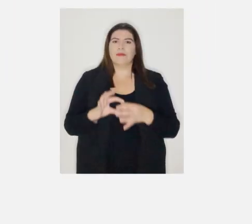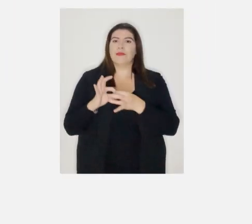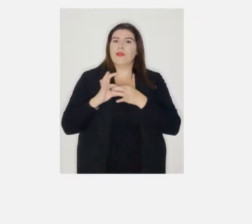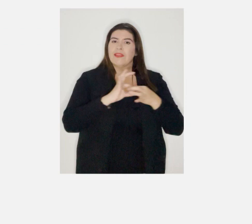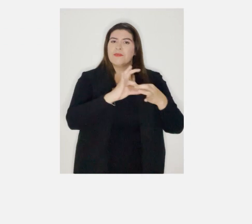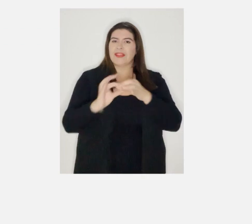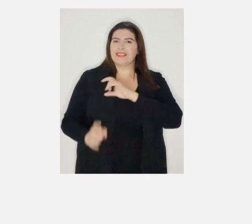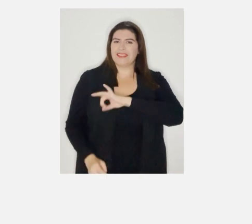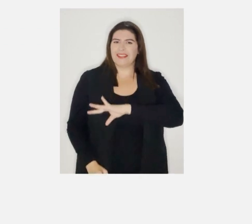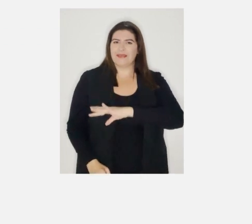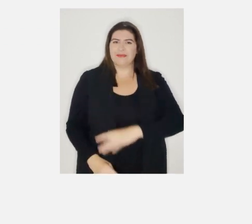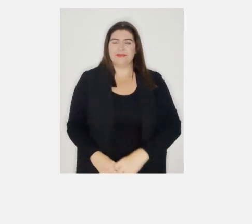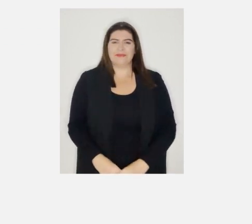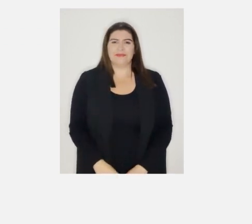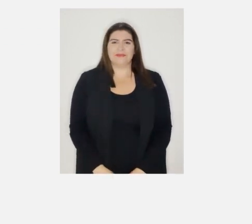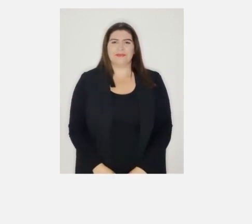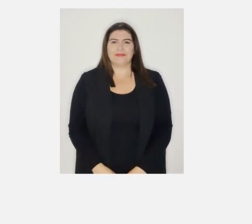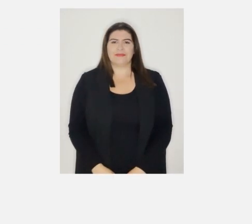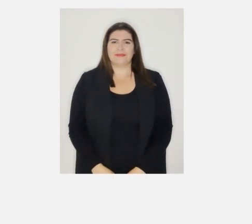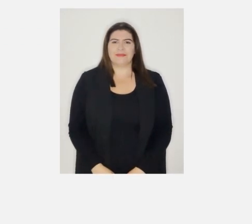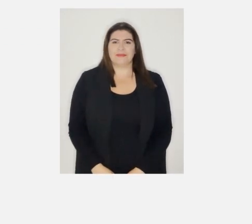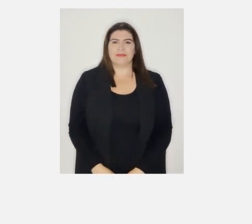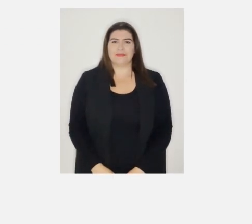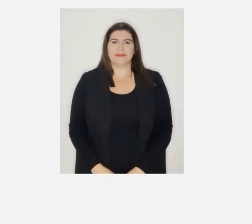unidad para Chile